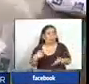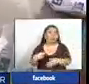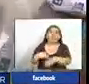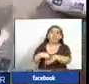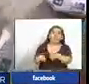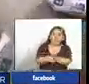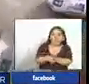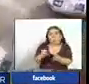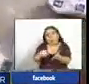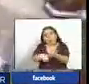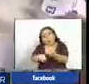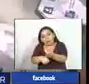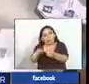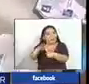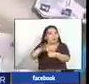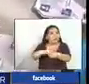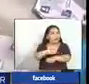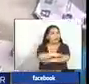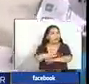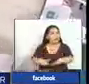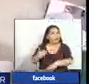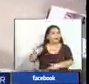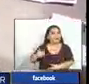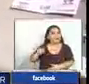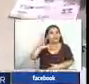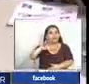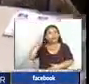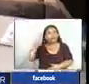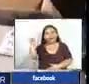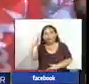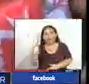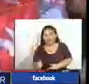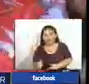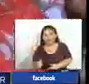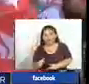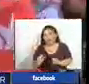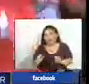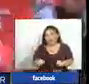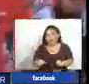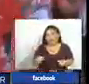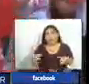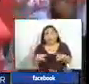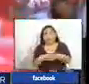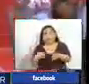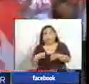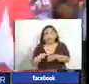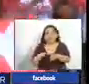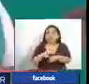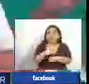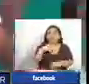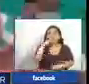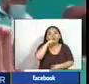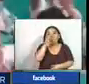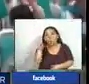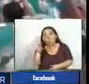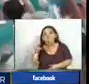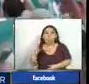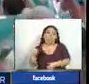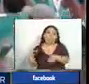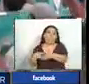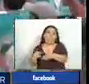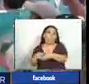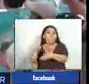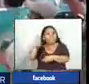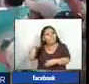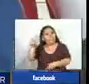alcaldes concluyó el 31 de agosto. A excepción de los partidos FMLN y vamos, el resto hará